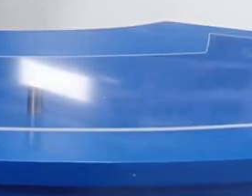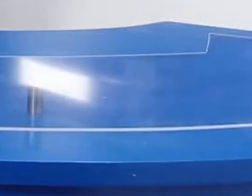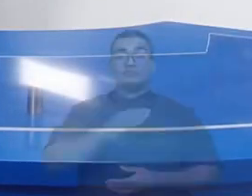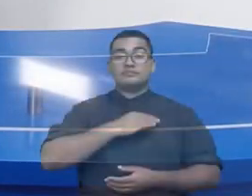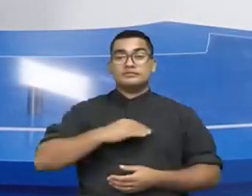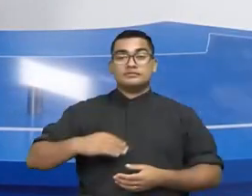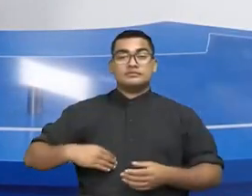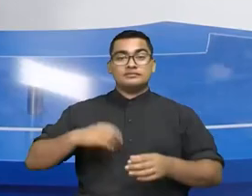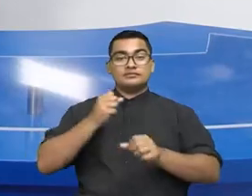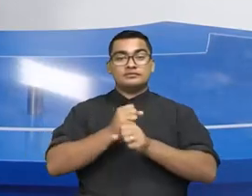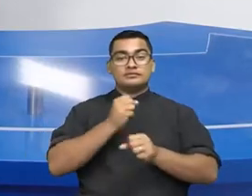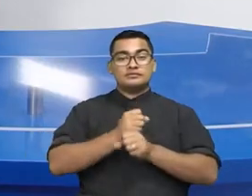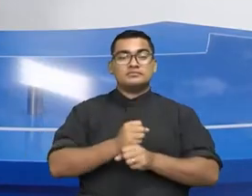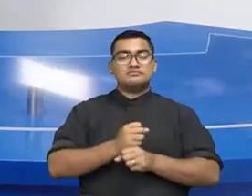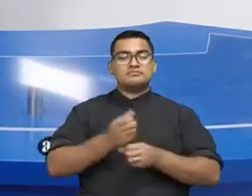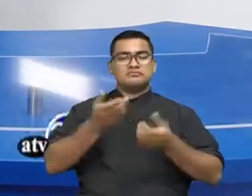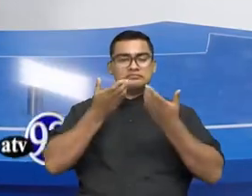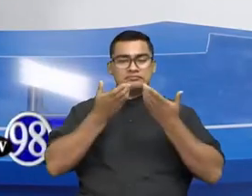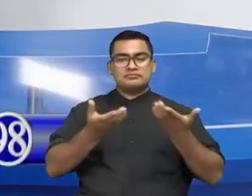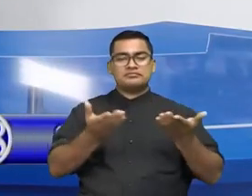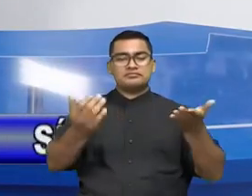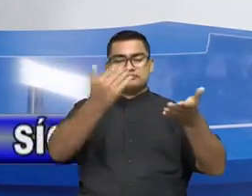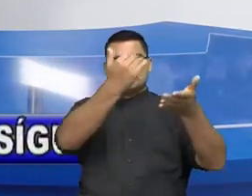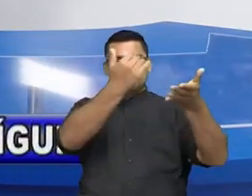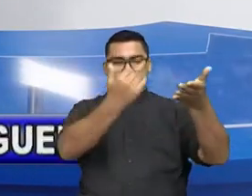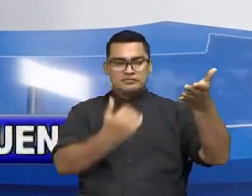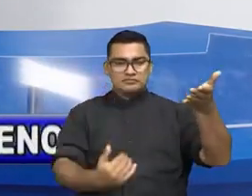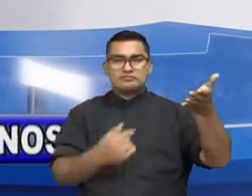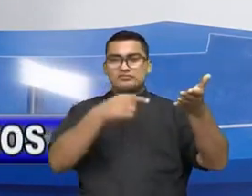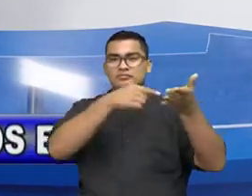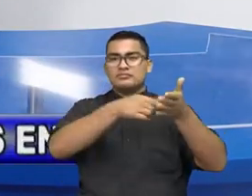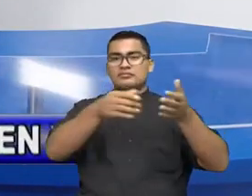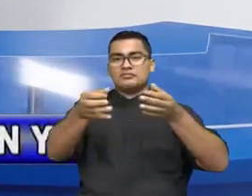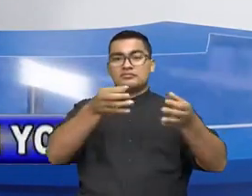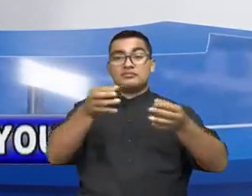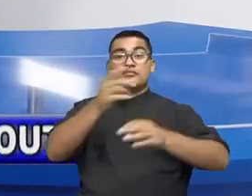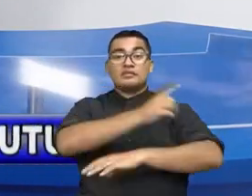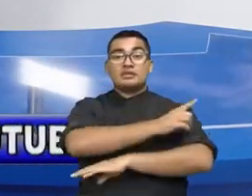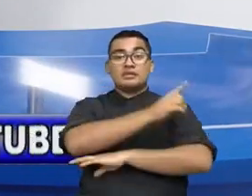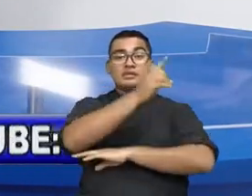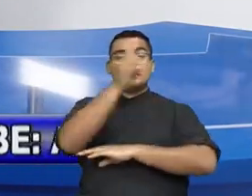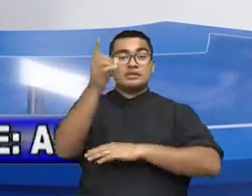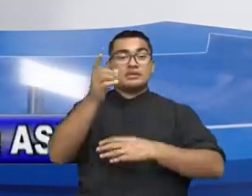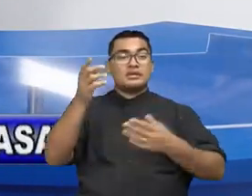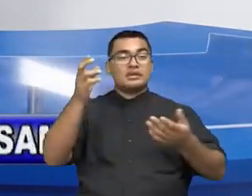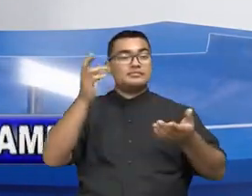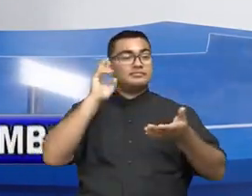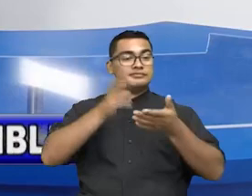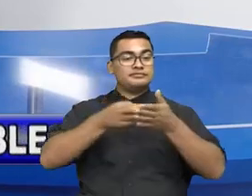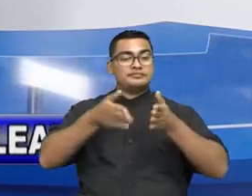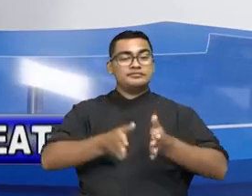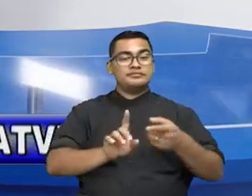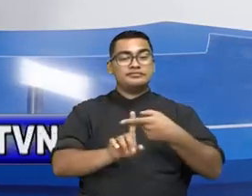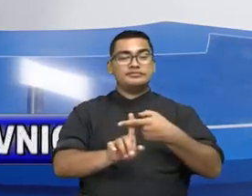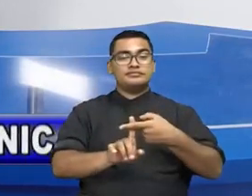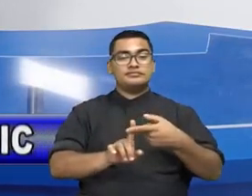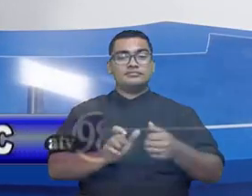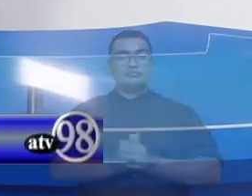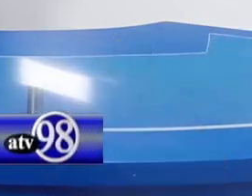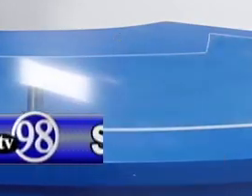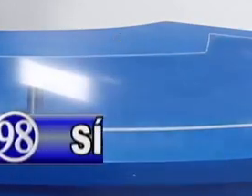Ministerio del Trabajo dio a conocer el comunicado referido al día en conmemoración de los fieles difuntos. Veamos el reporte.